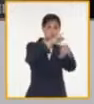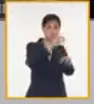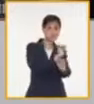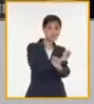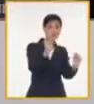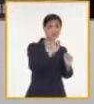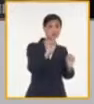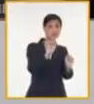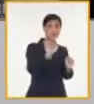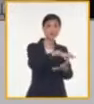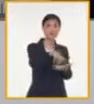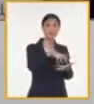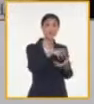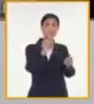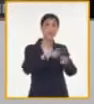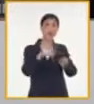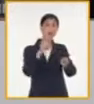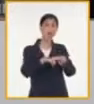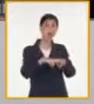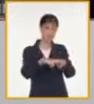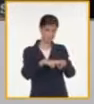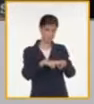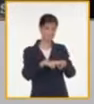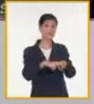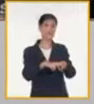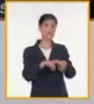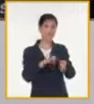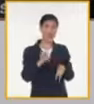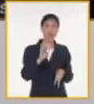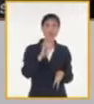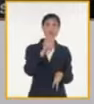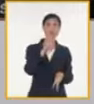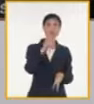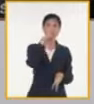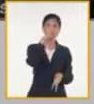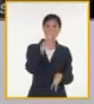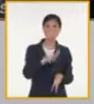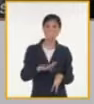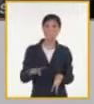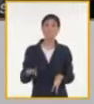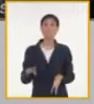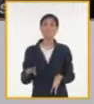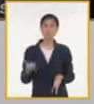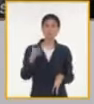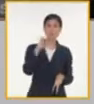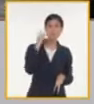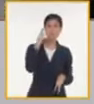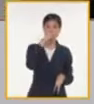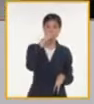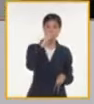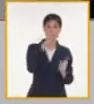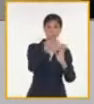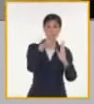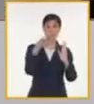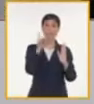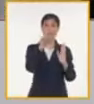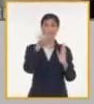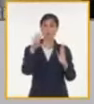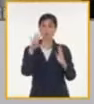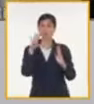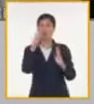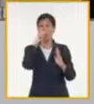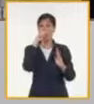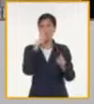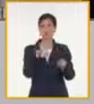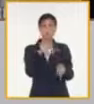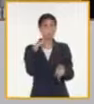45 heridos de estos 45 heridos cuatro niños entre 6 años y 14 años de edad después vino la cubre